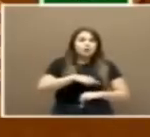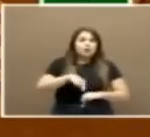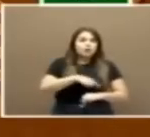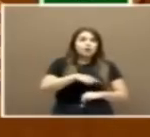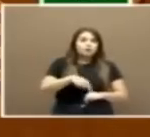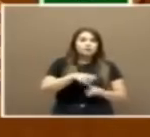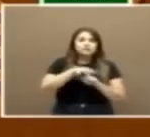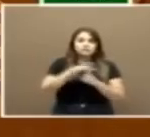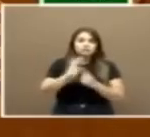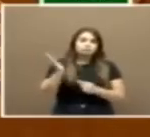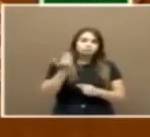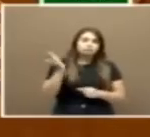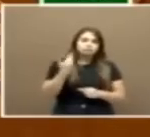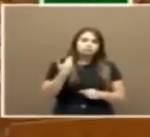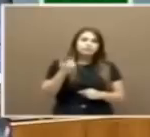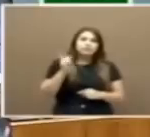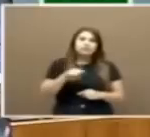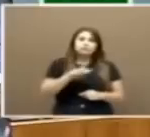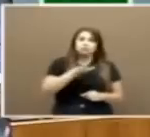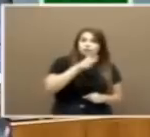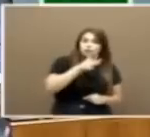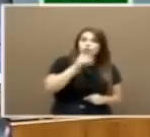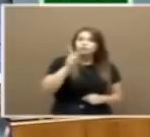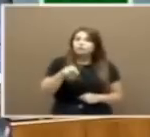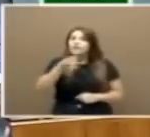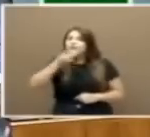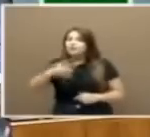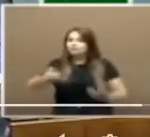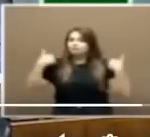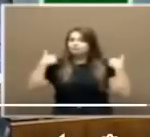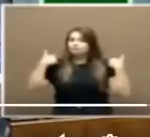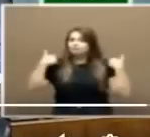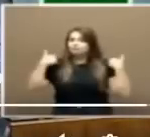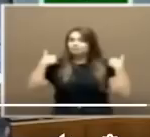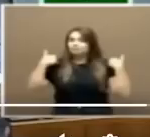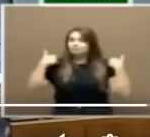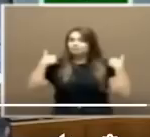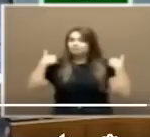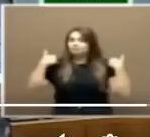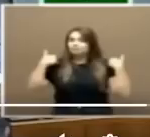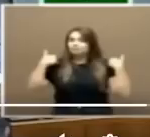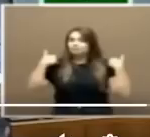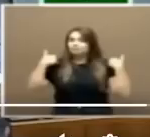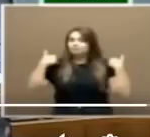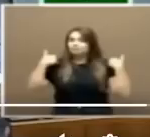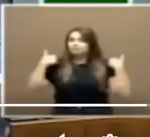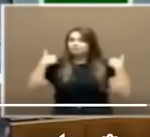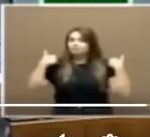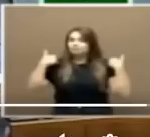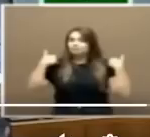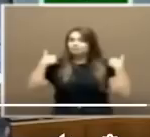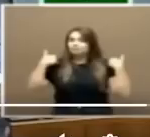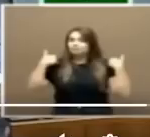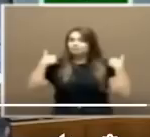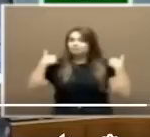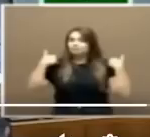sus causas y sus causantes Pero hoy se abre un nuevo tiempo bueno ojo que Bueno aparte de Irene de Miguel que